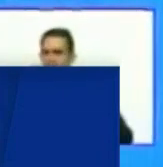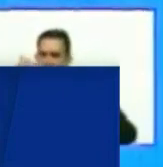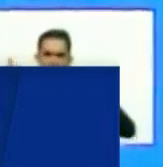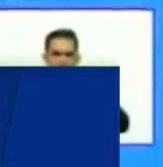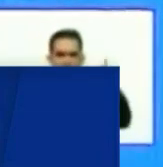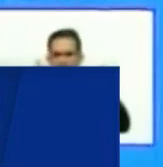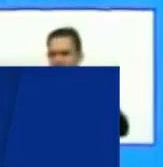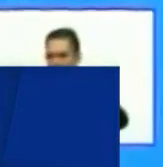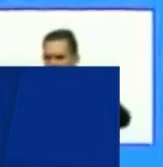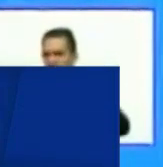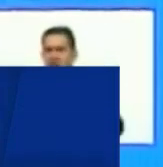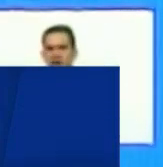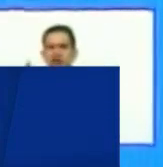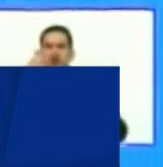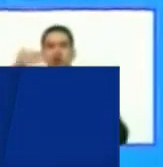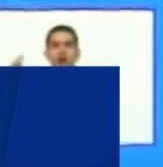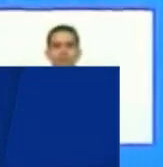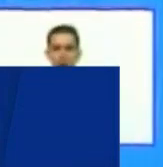Con respecto,